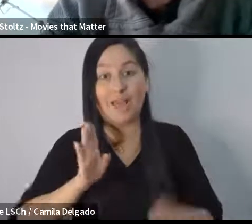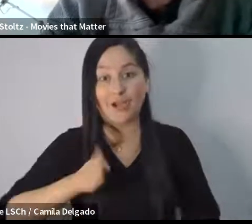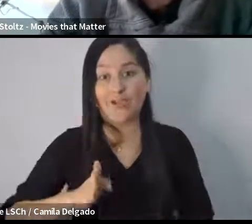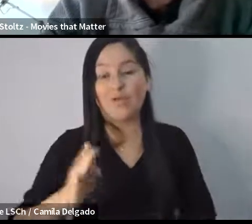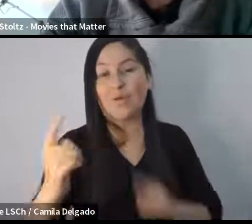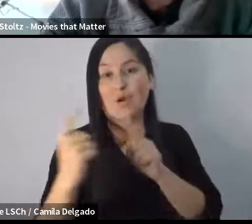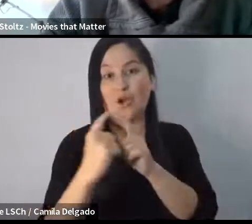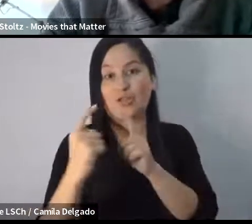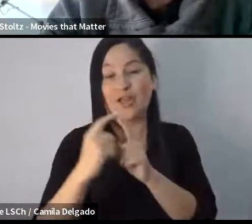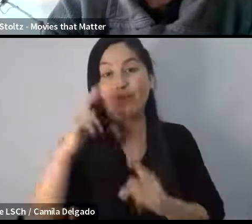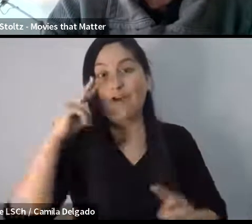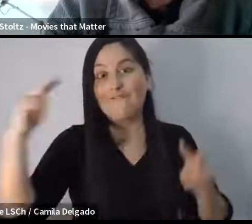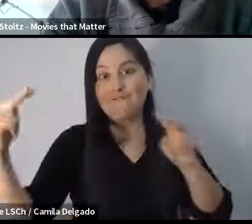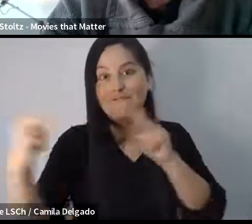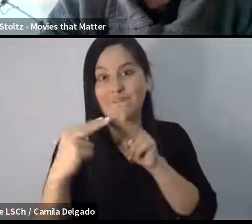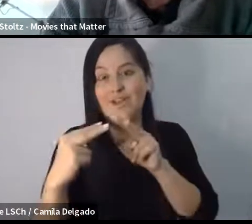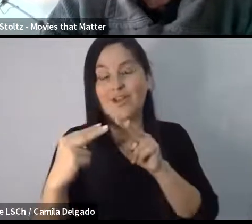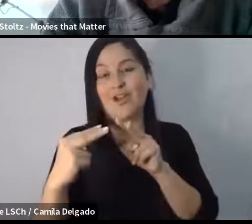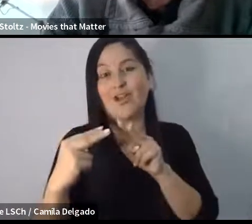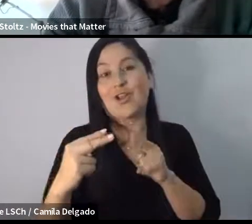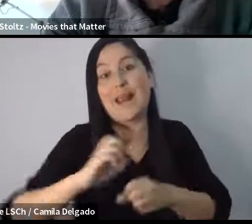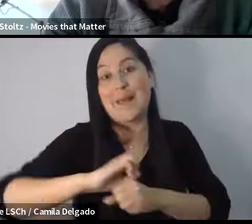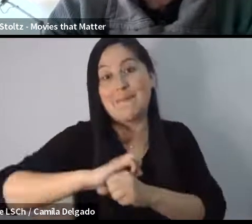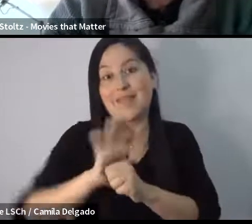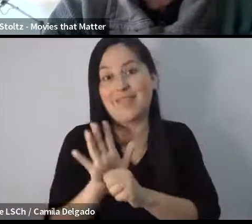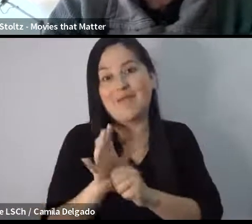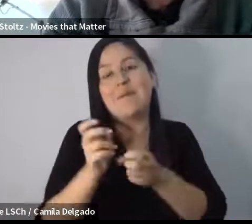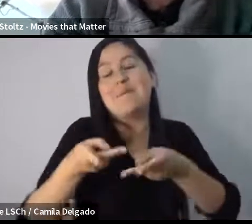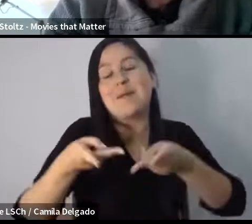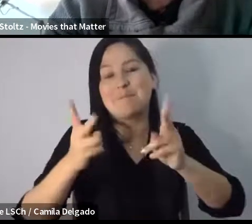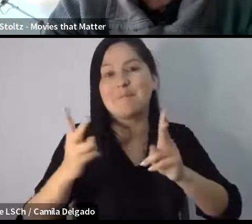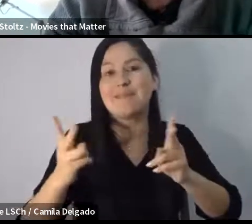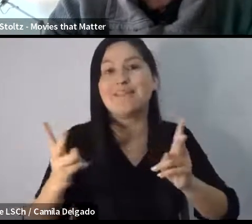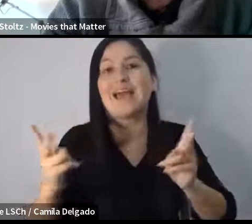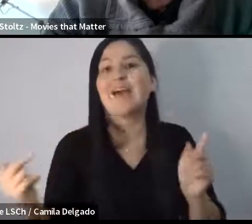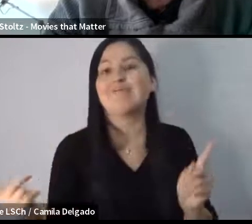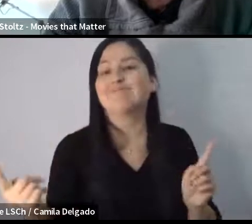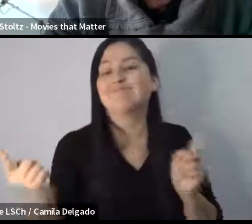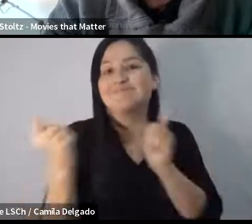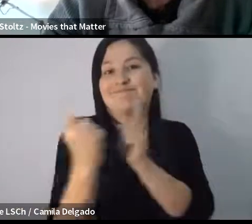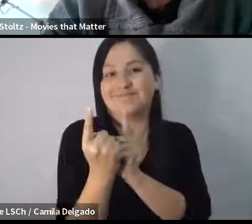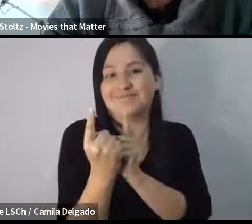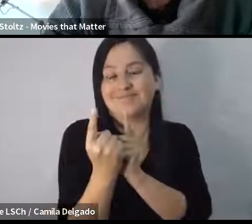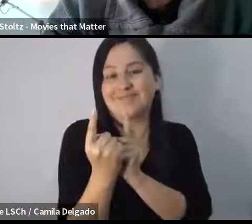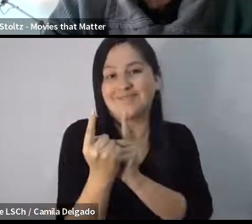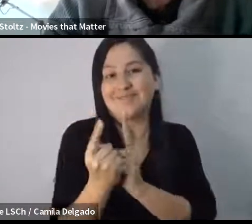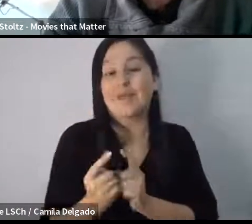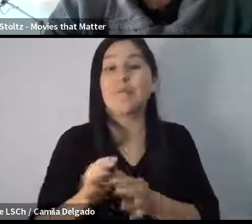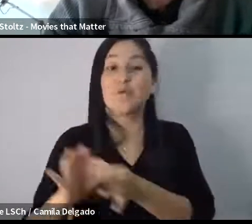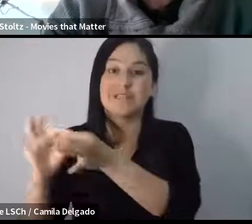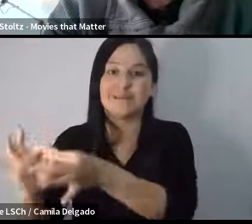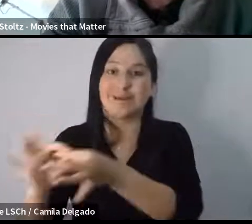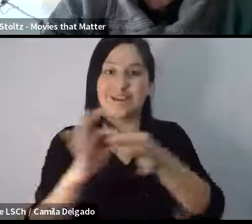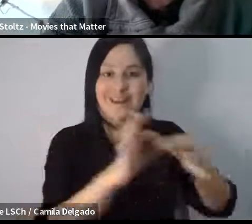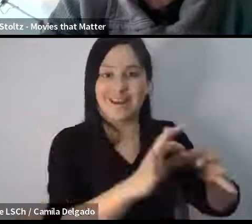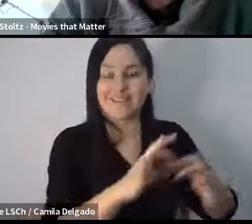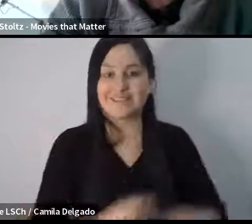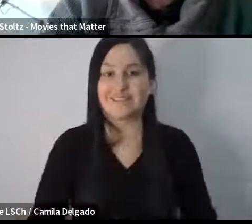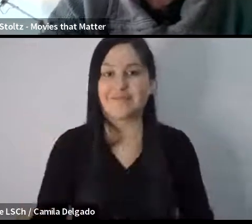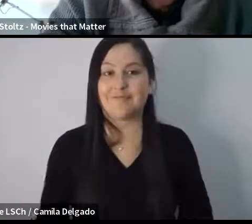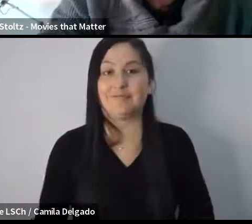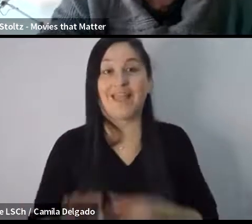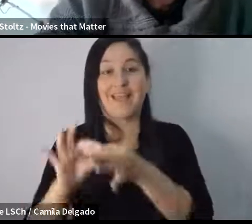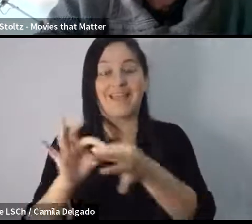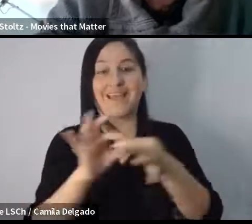pronto, conocerlos, que la pandemia nos permita reunirnos en algún momento. Muchísimas gracias a los dos, gracias al